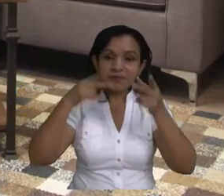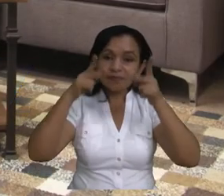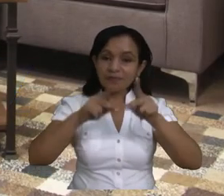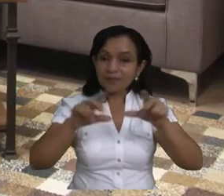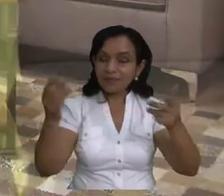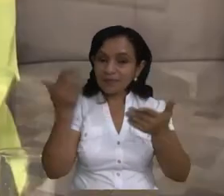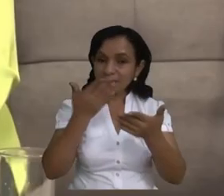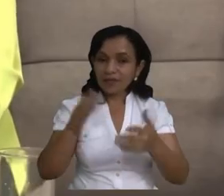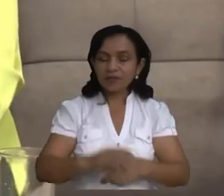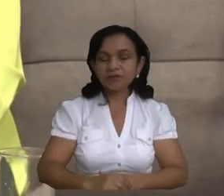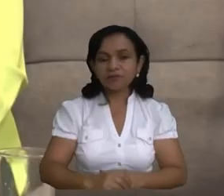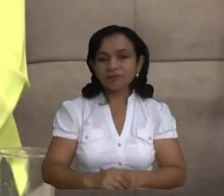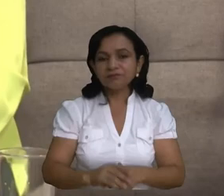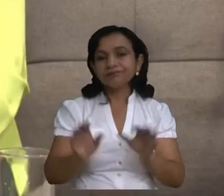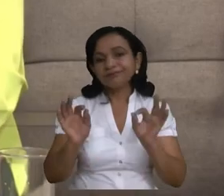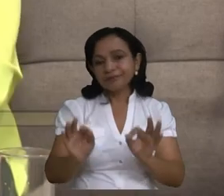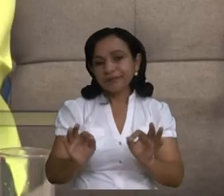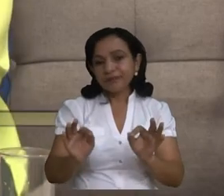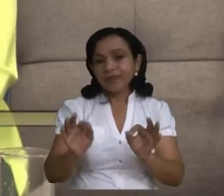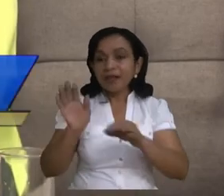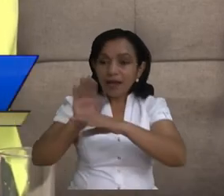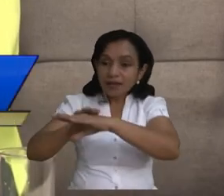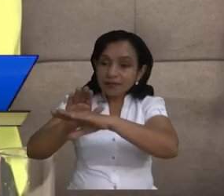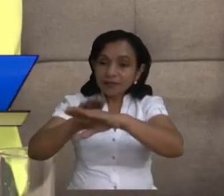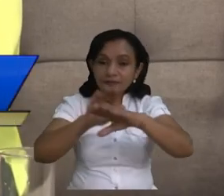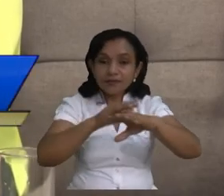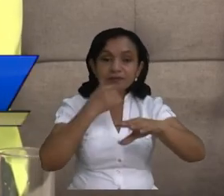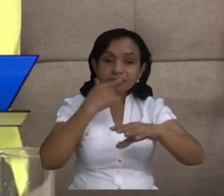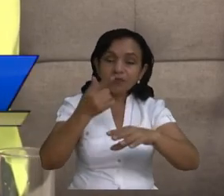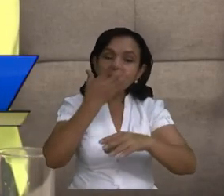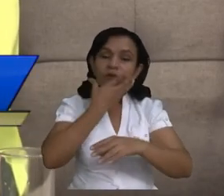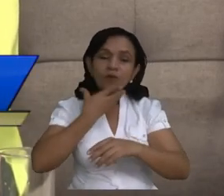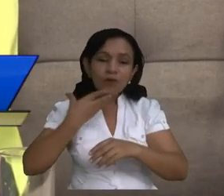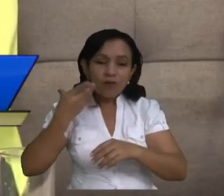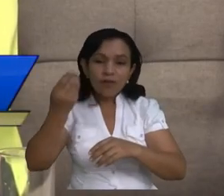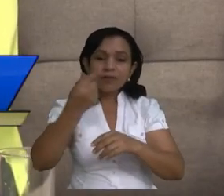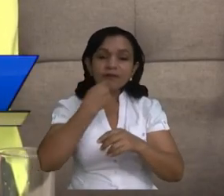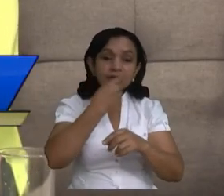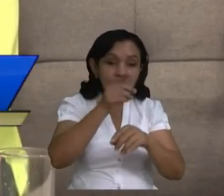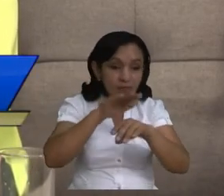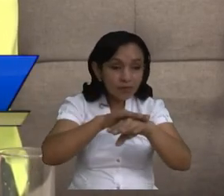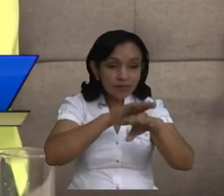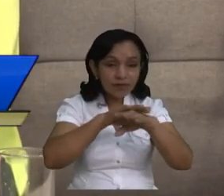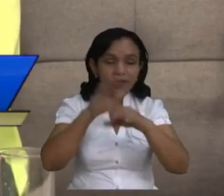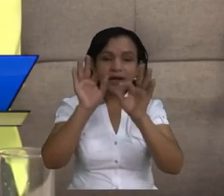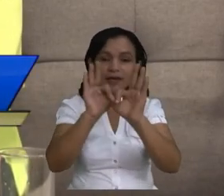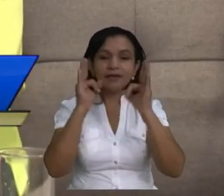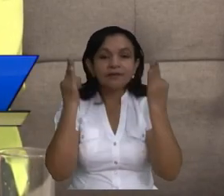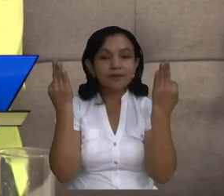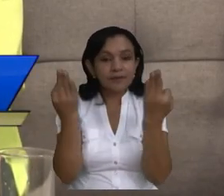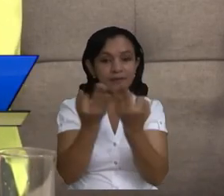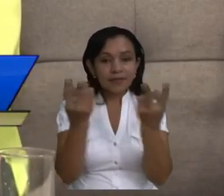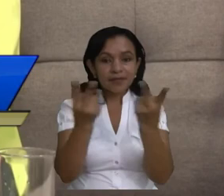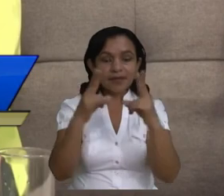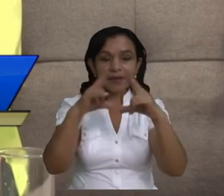sí. Bueno, nosotros el llamado que le hacemos a la juventud y también a la familia es